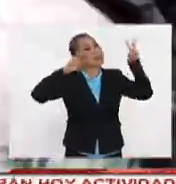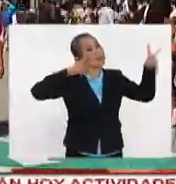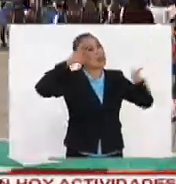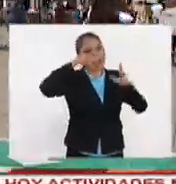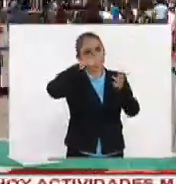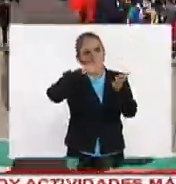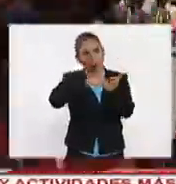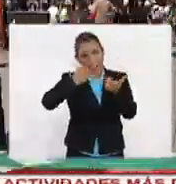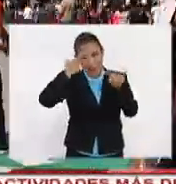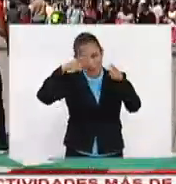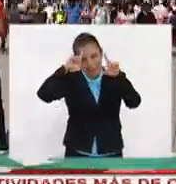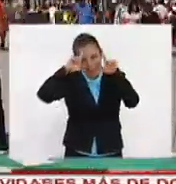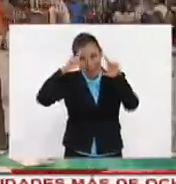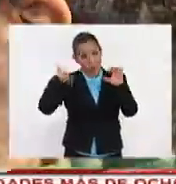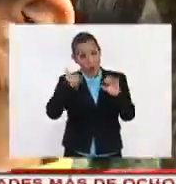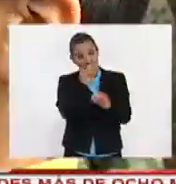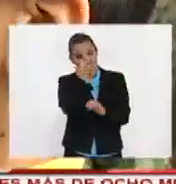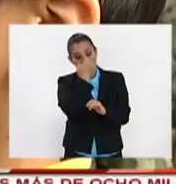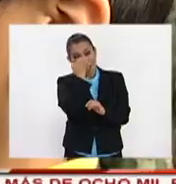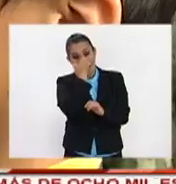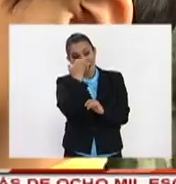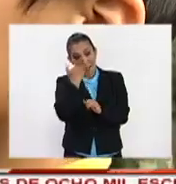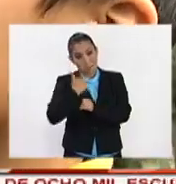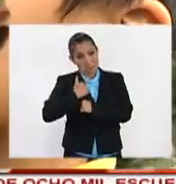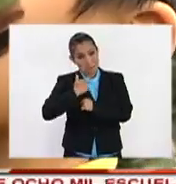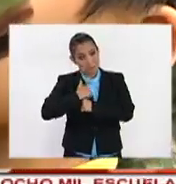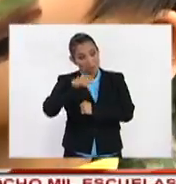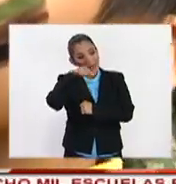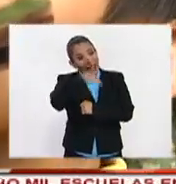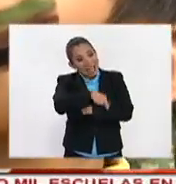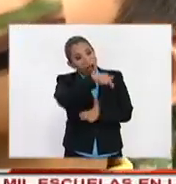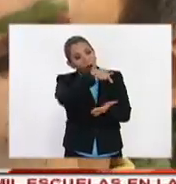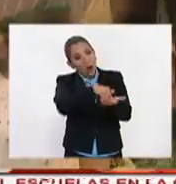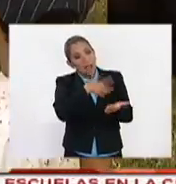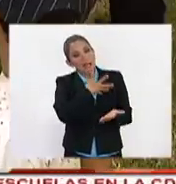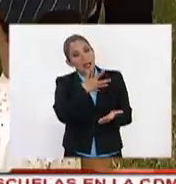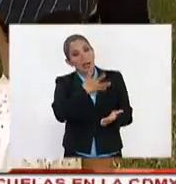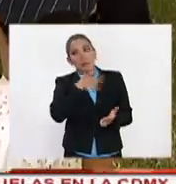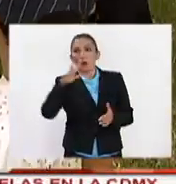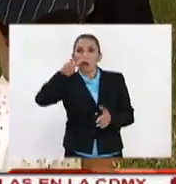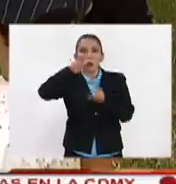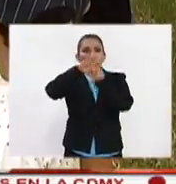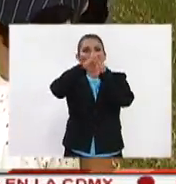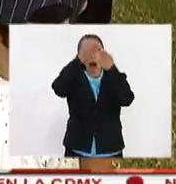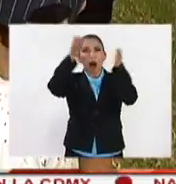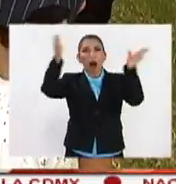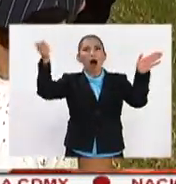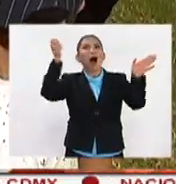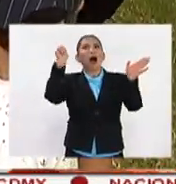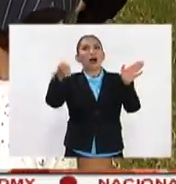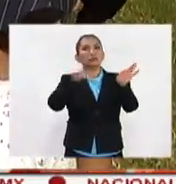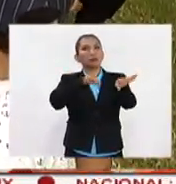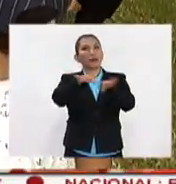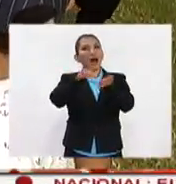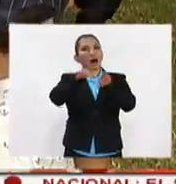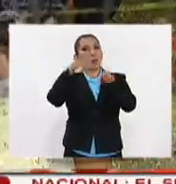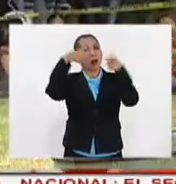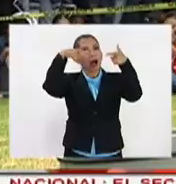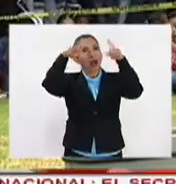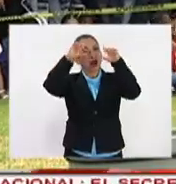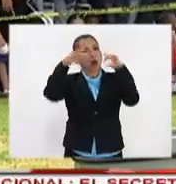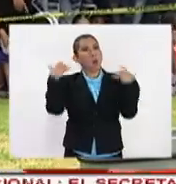en las instalaciones de la Heroica Escuela Naval Militar. Ahí obtuvieron un panorama amplio sobre el quehacer de la